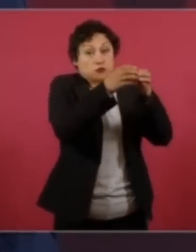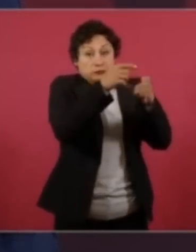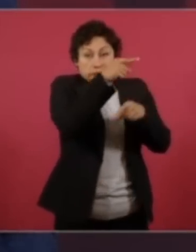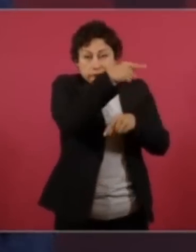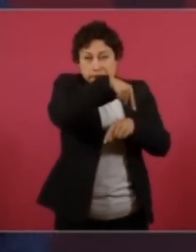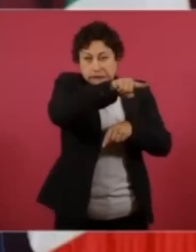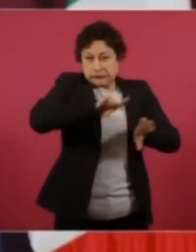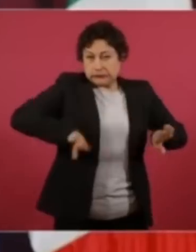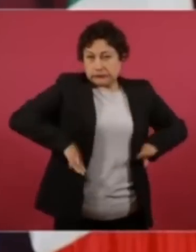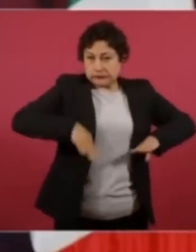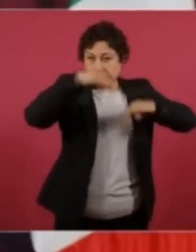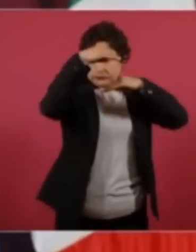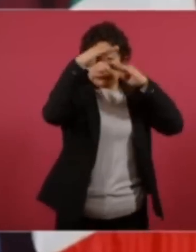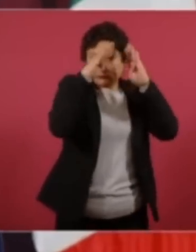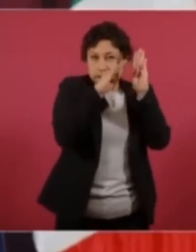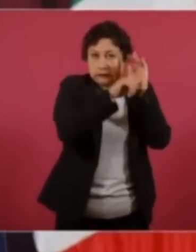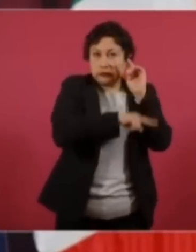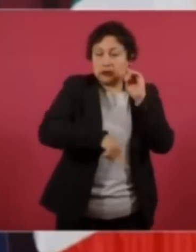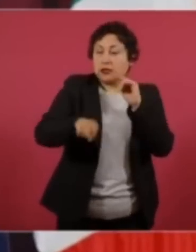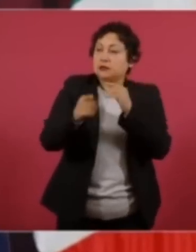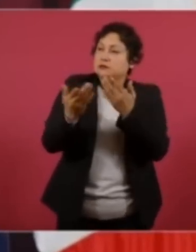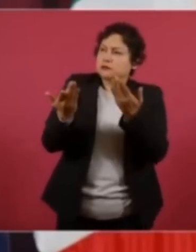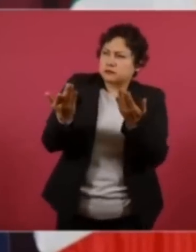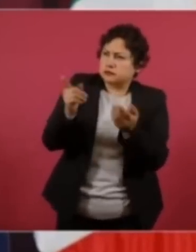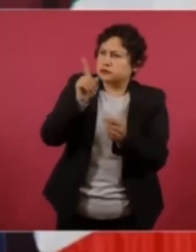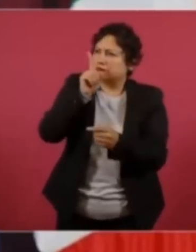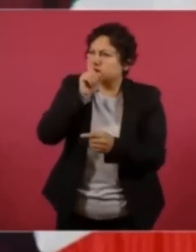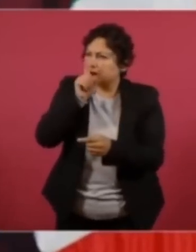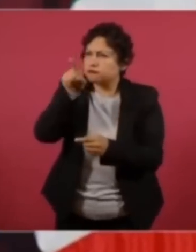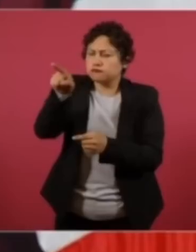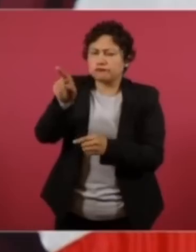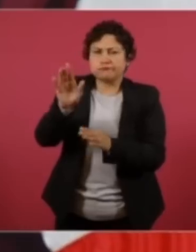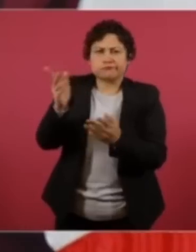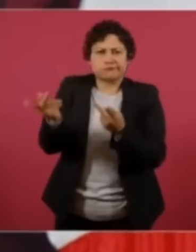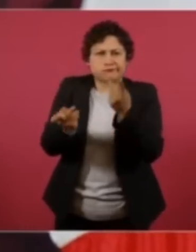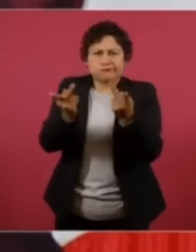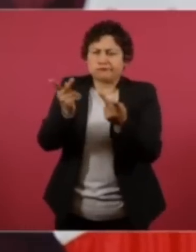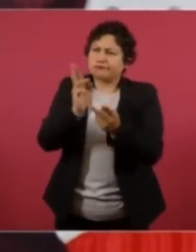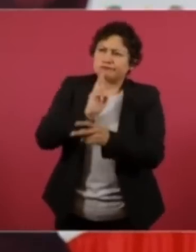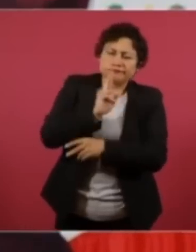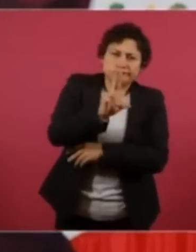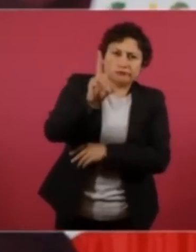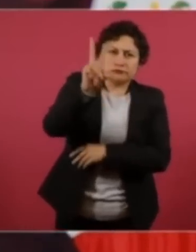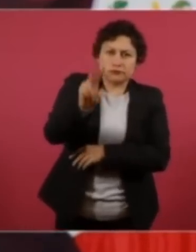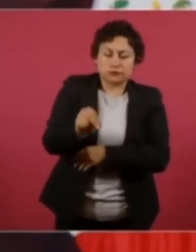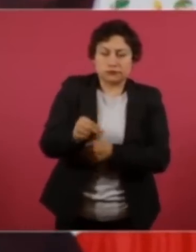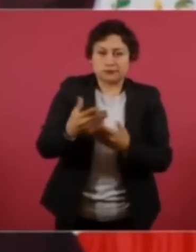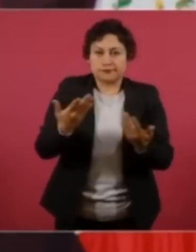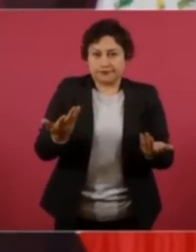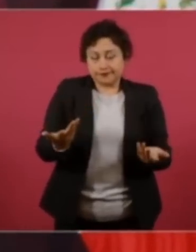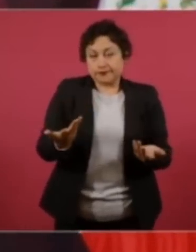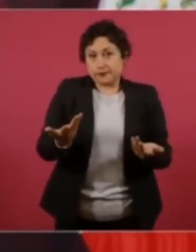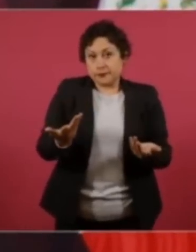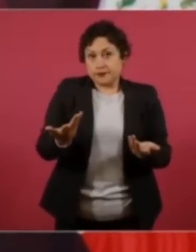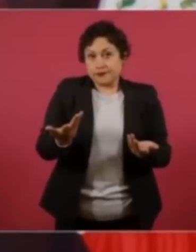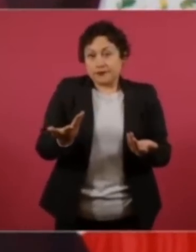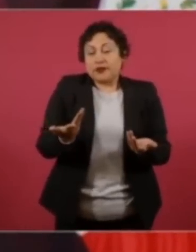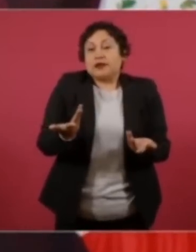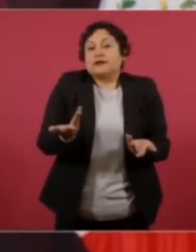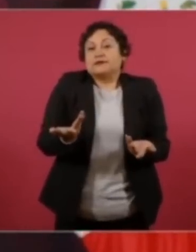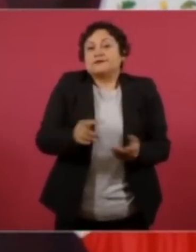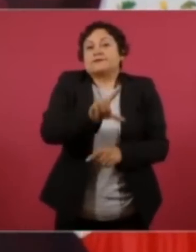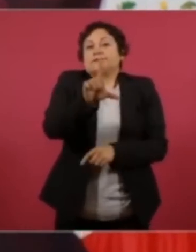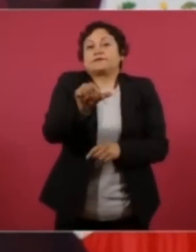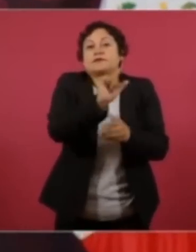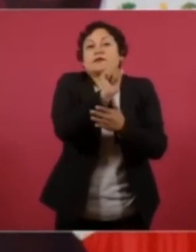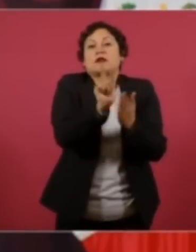en esta consulta y de acuerdo a la ley se tenía que contar con